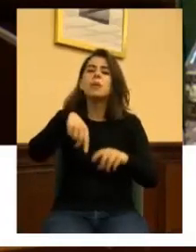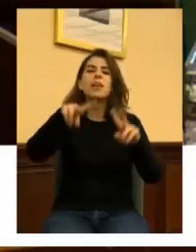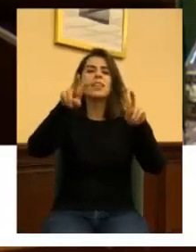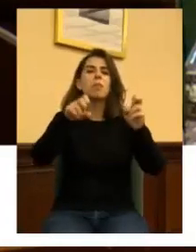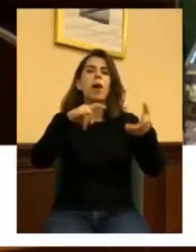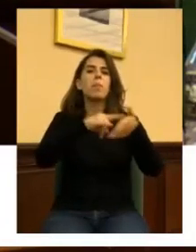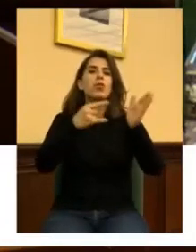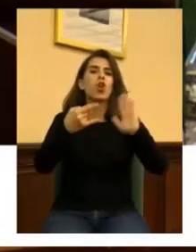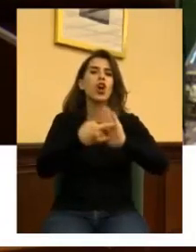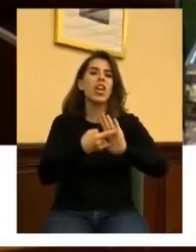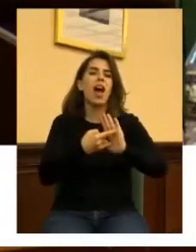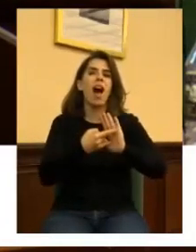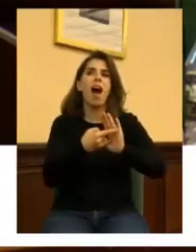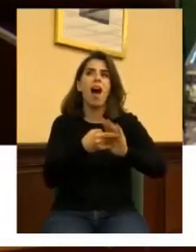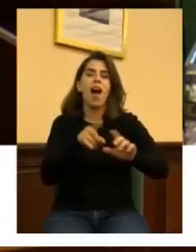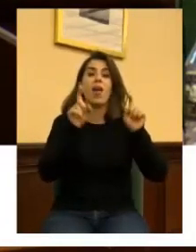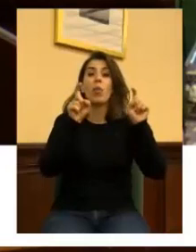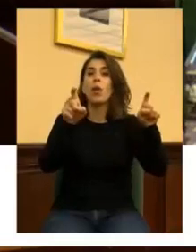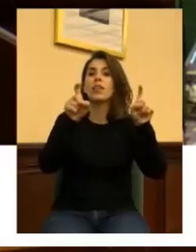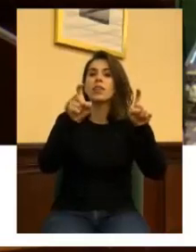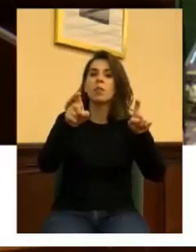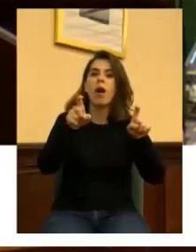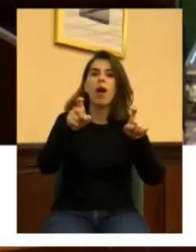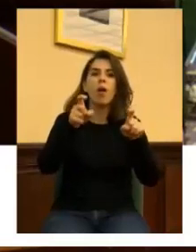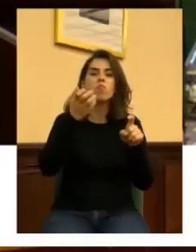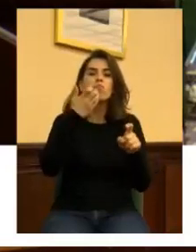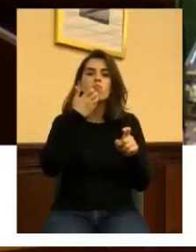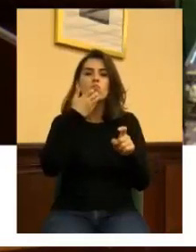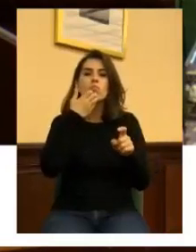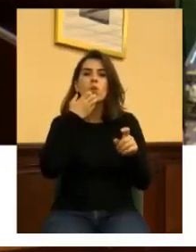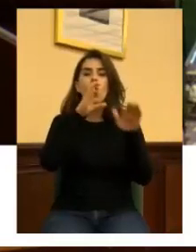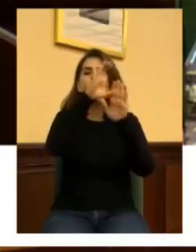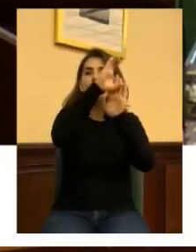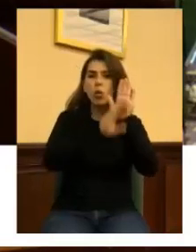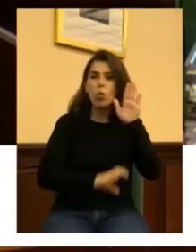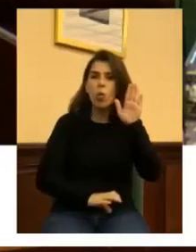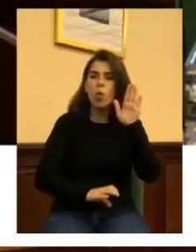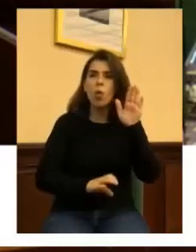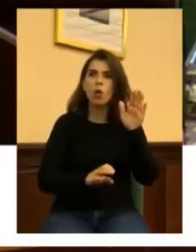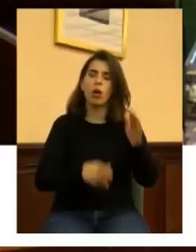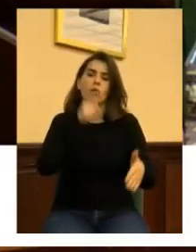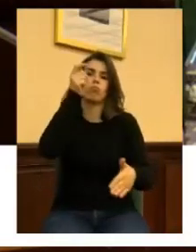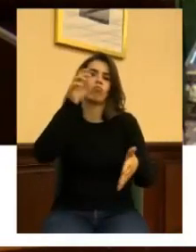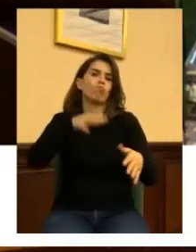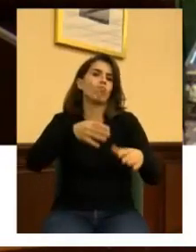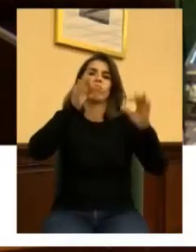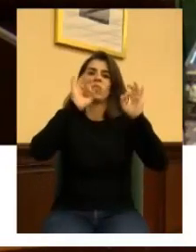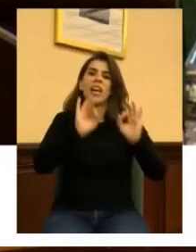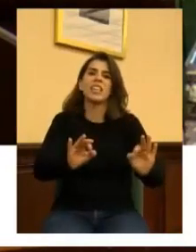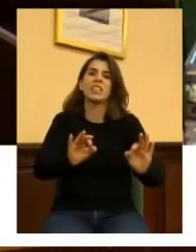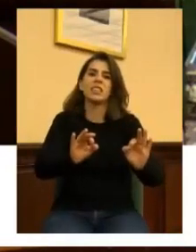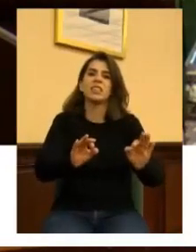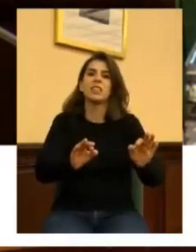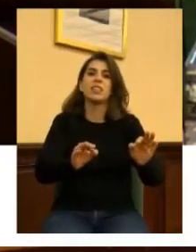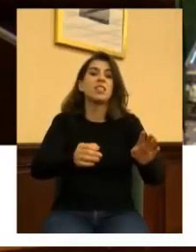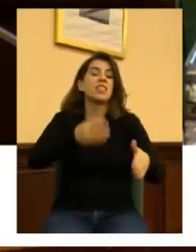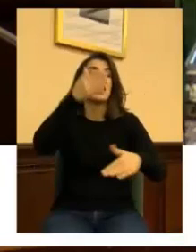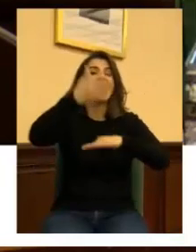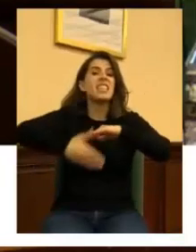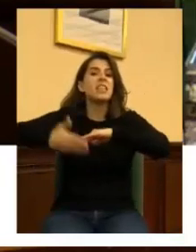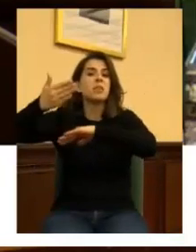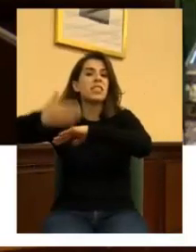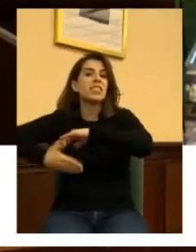metodologías educativas ante la rigidez de los currículos, que limita la libertad de cátedra y obliga